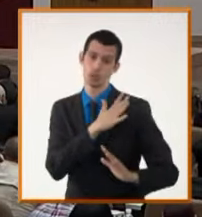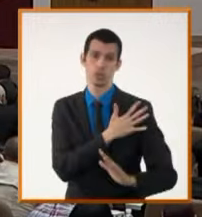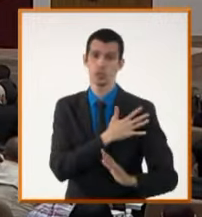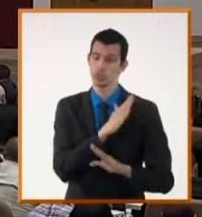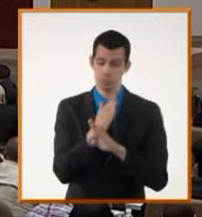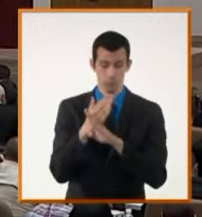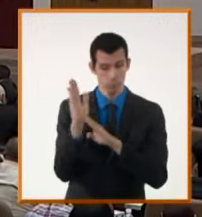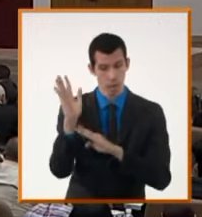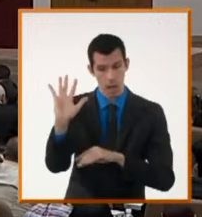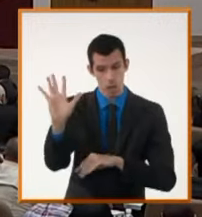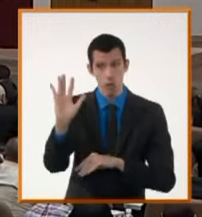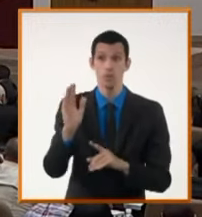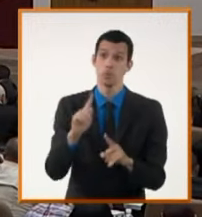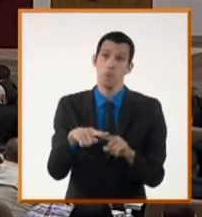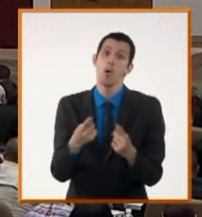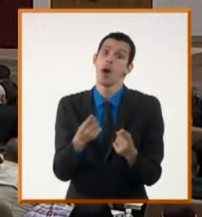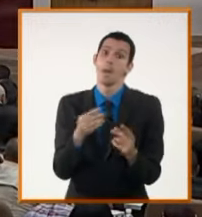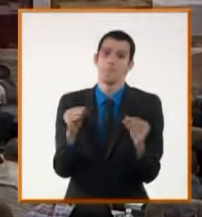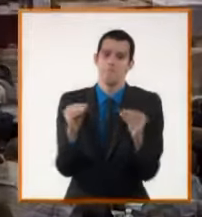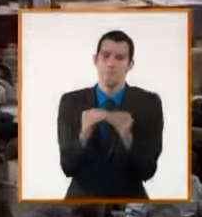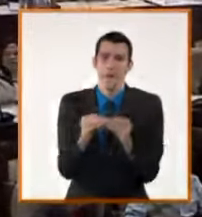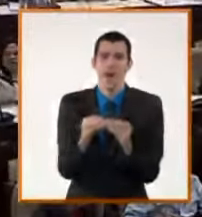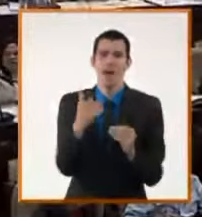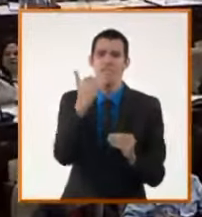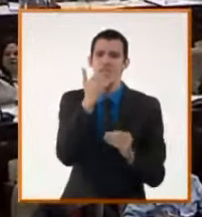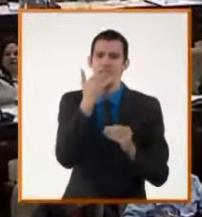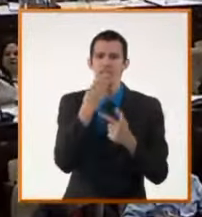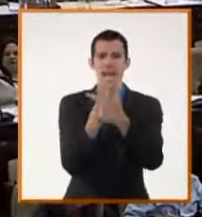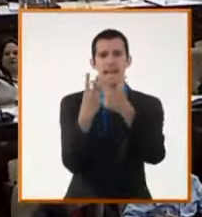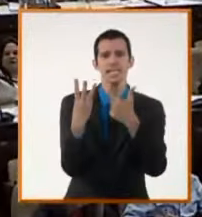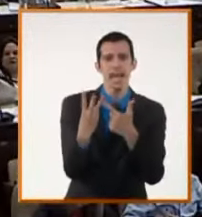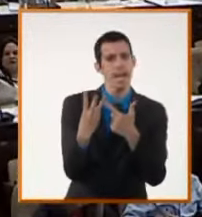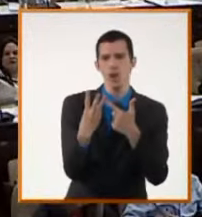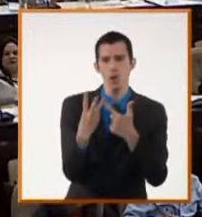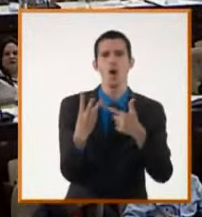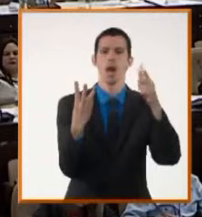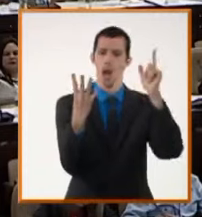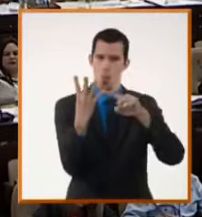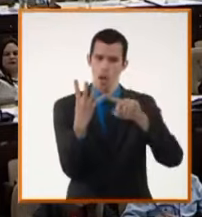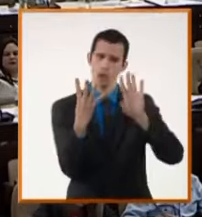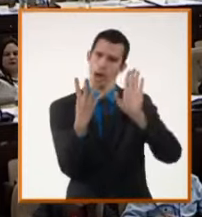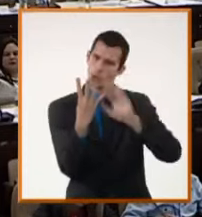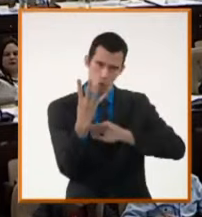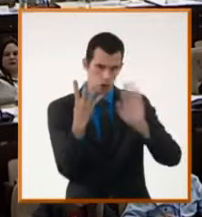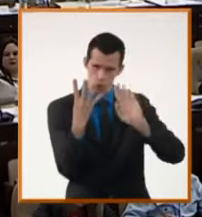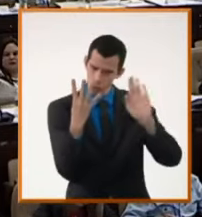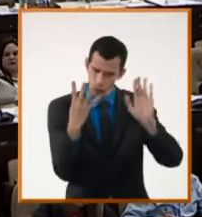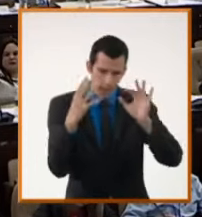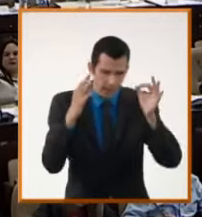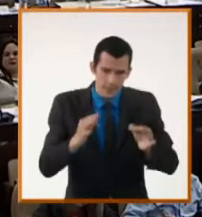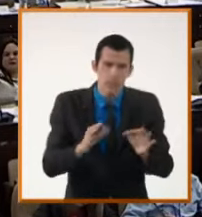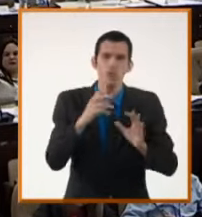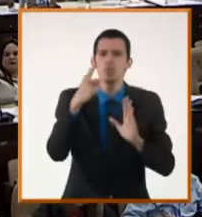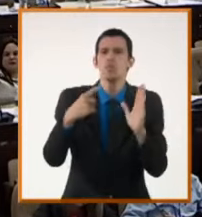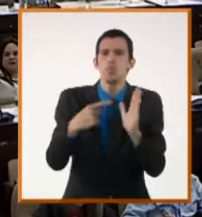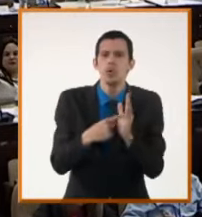haga, no perjudicarse por la ineficiencia de los demás. Y eso tenemos que avanzar en este sentido. Ahora, muchas de estas cosas las